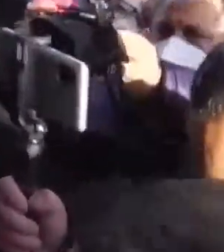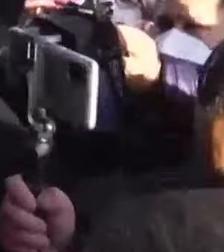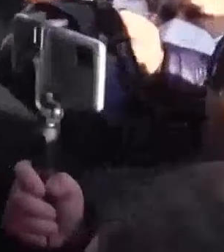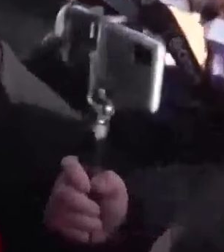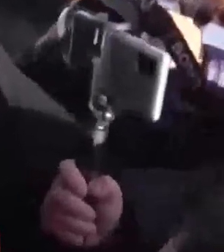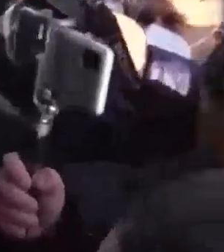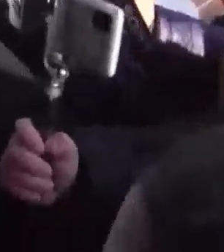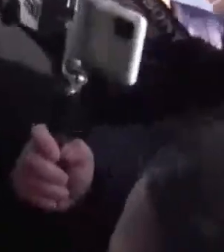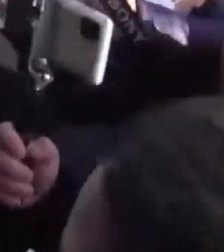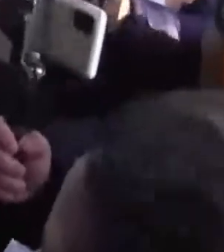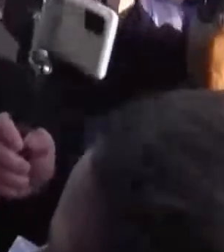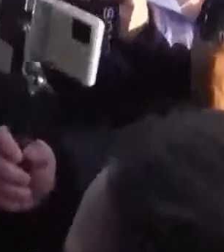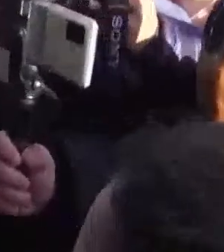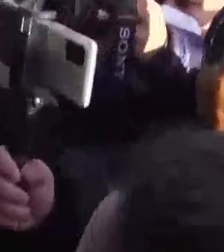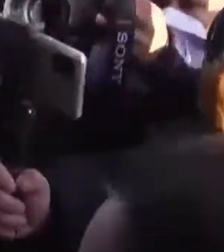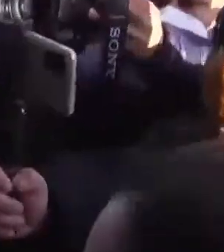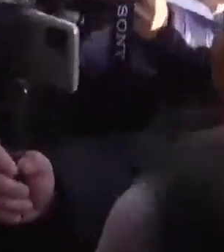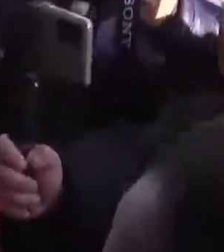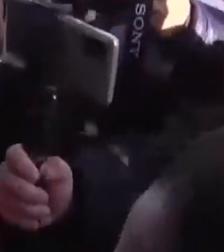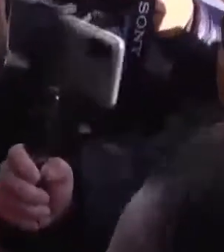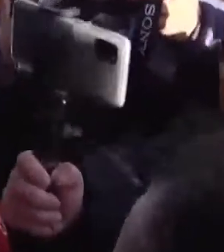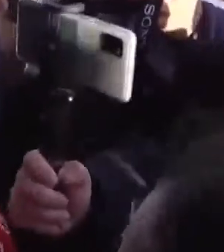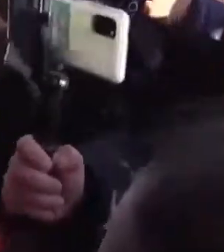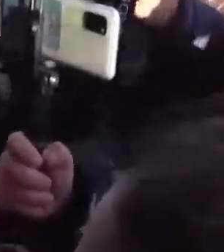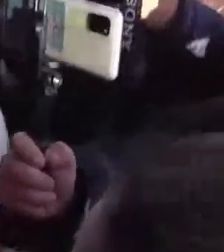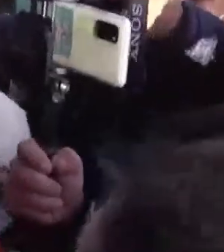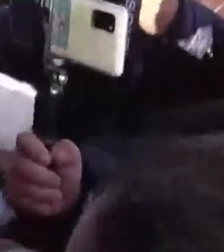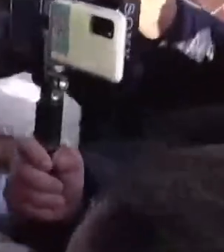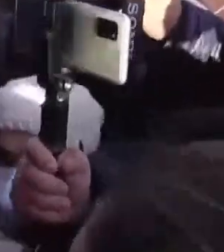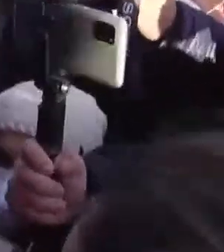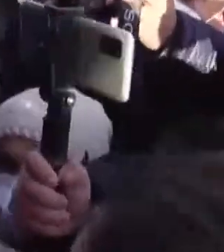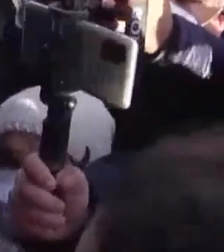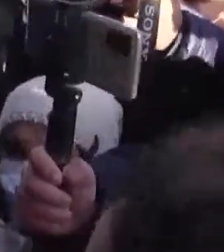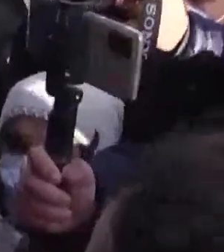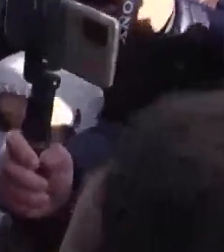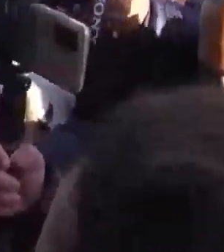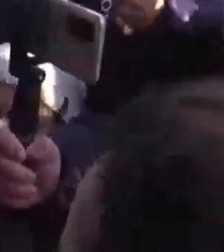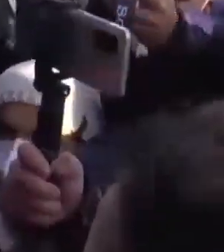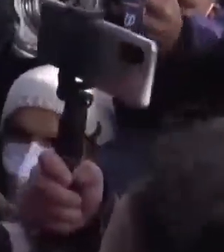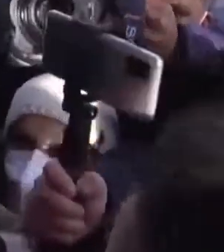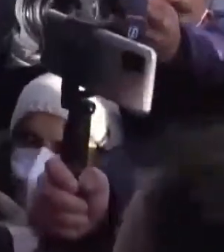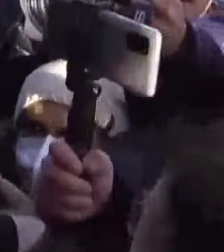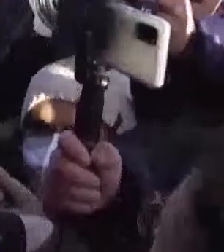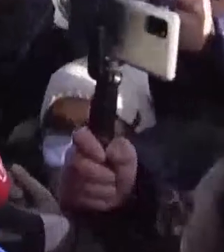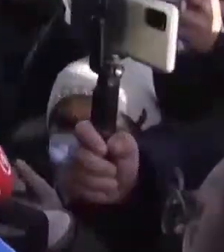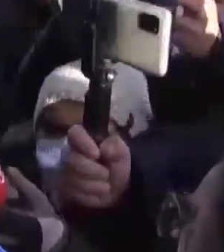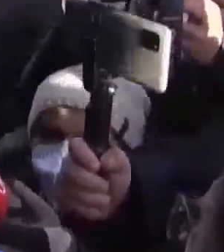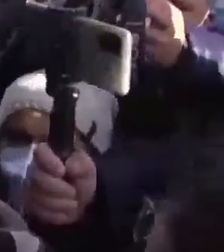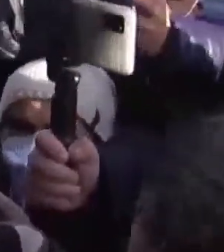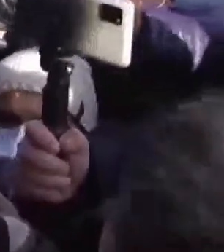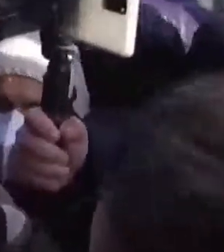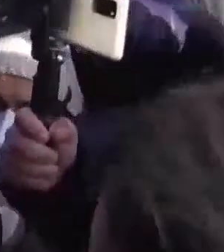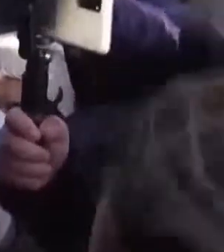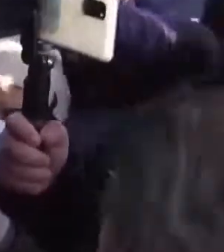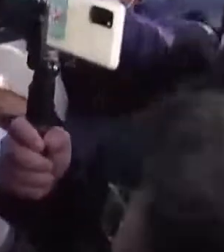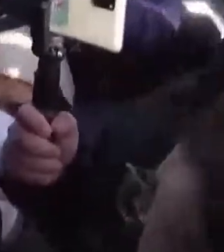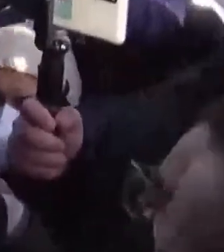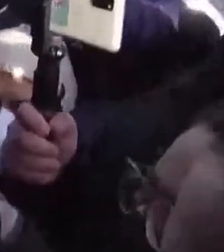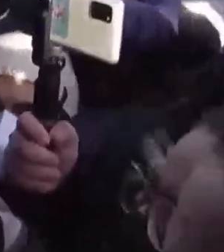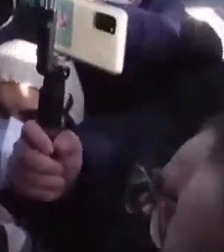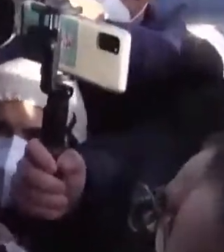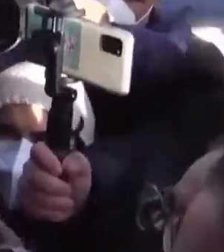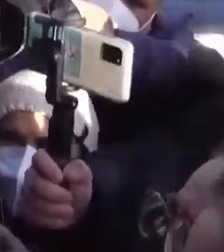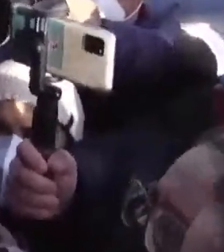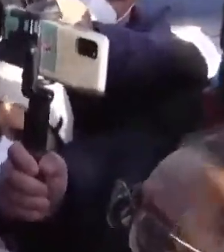sociedad y a eso nos vamos a dedicar con toda nuestra energía. Lo que pasó en Chillán Viejo es una señal más de que hay